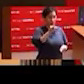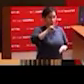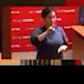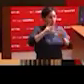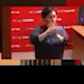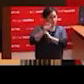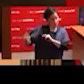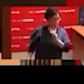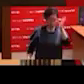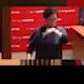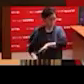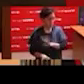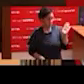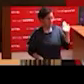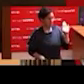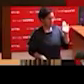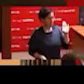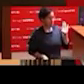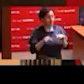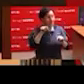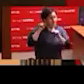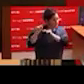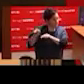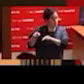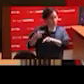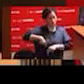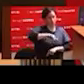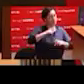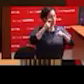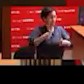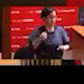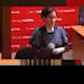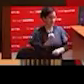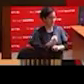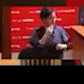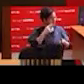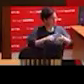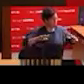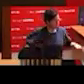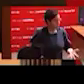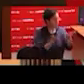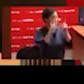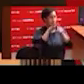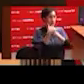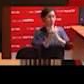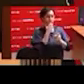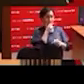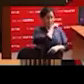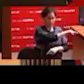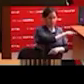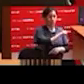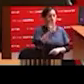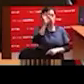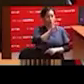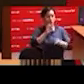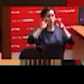de Álvaro y en eso es en lo que vamos a tratar de trabajar nosotros en impulsar Casos como el del grupo Badillo casos como el de